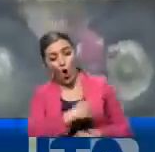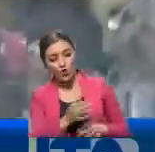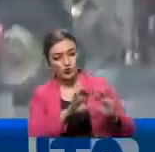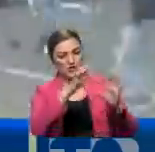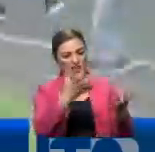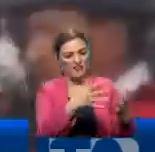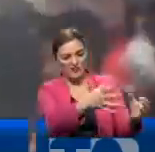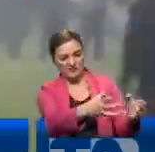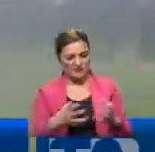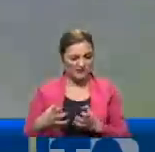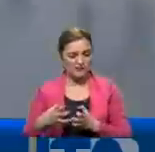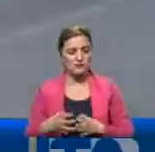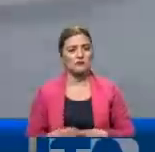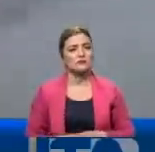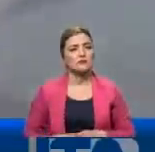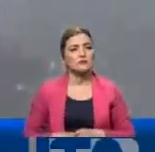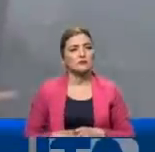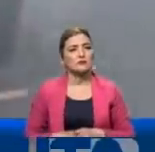llantas.